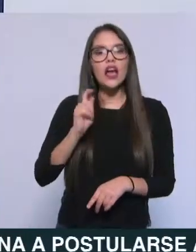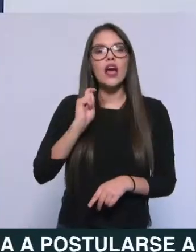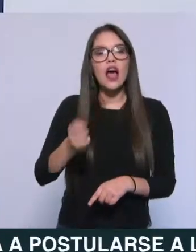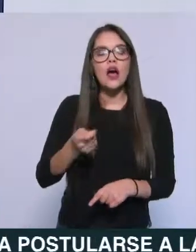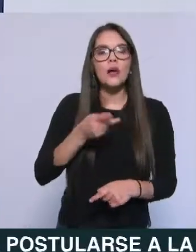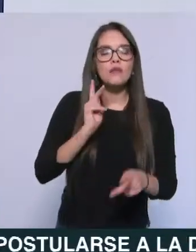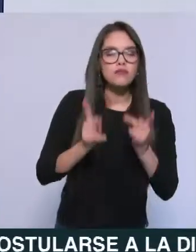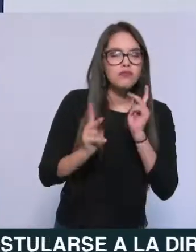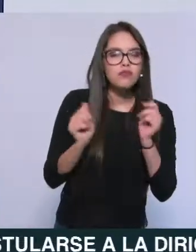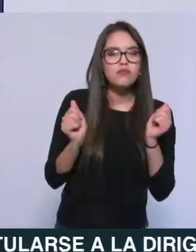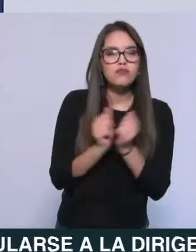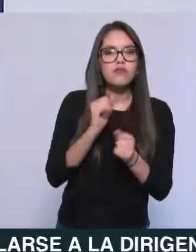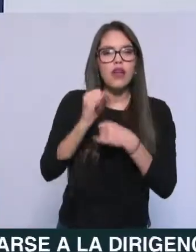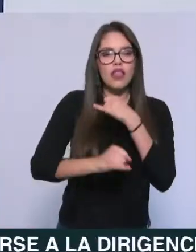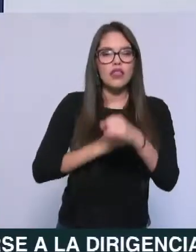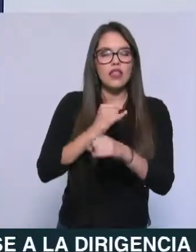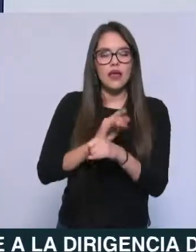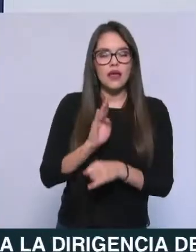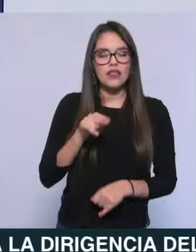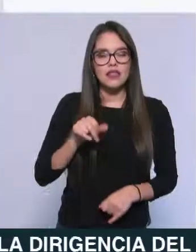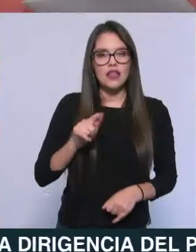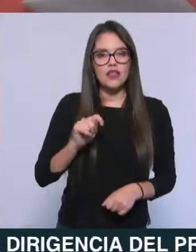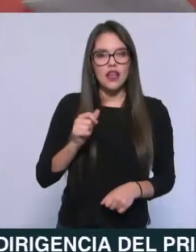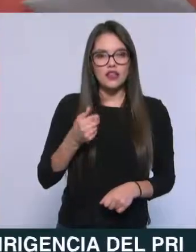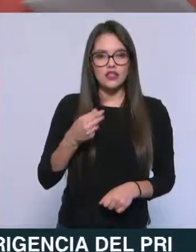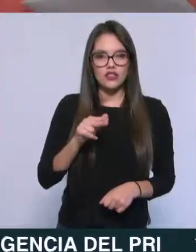internacionalista Natasha Uren. Vamos a ver los detalles.